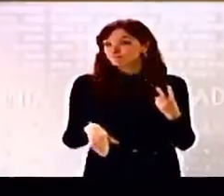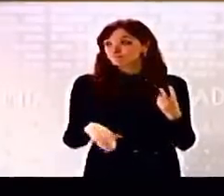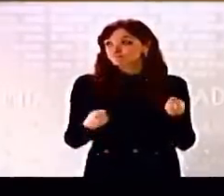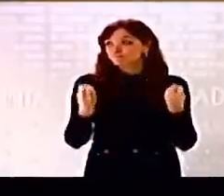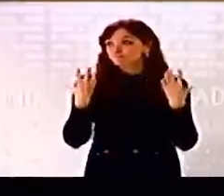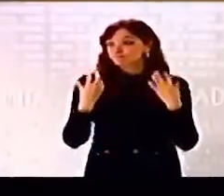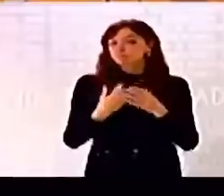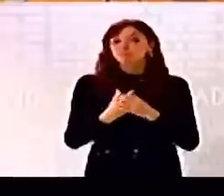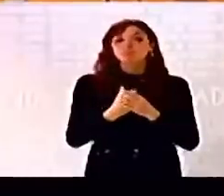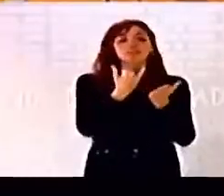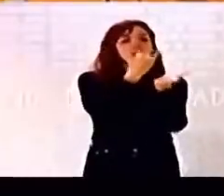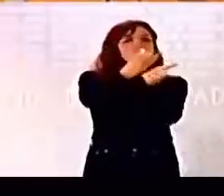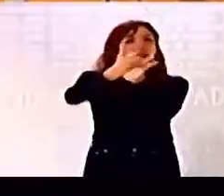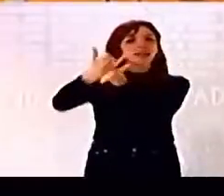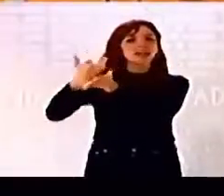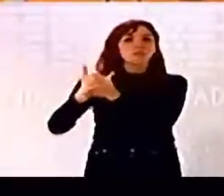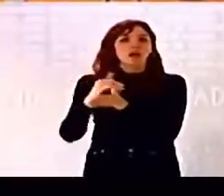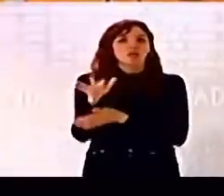Cribado, consejero de...